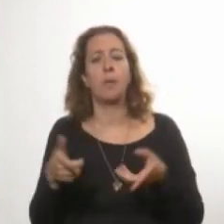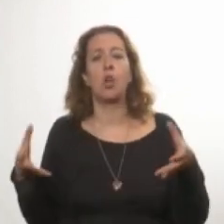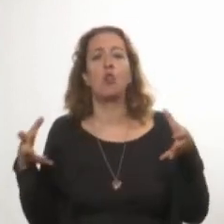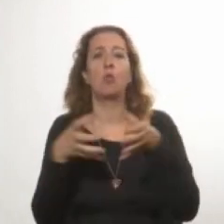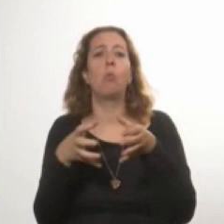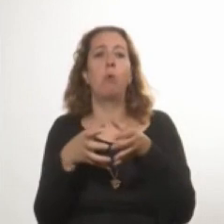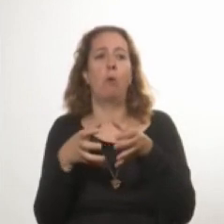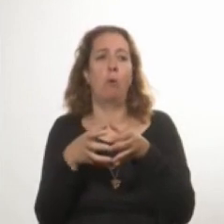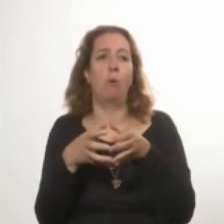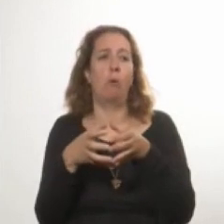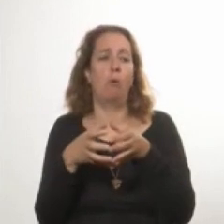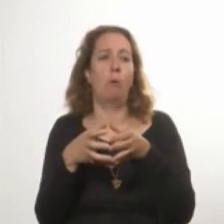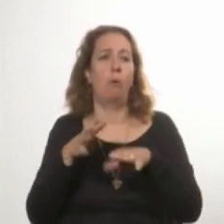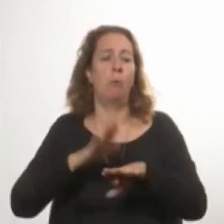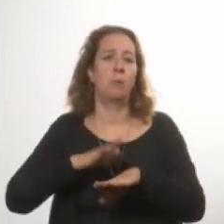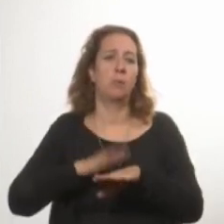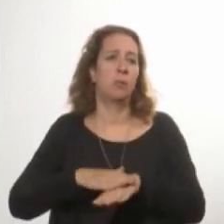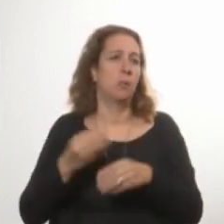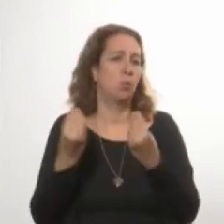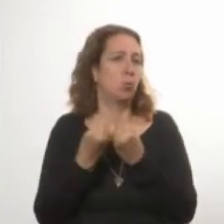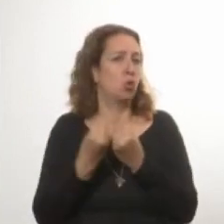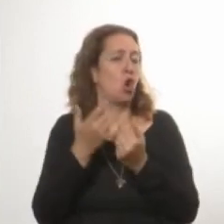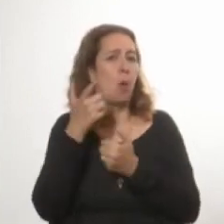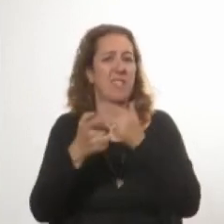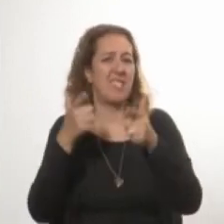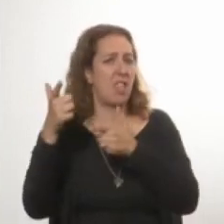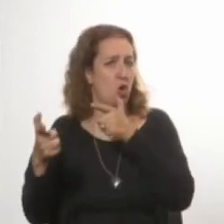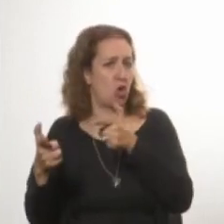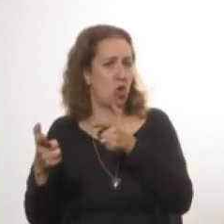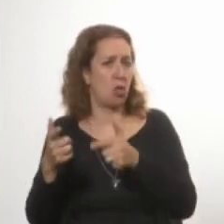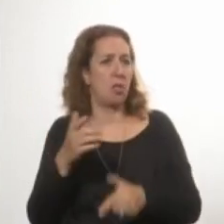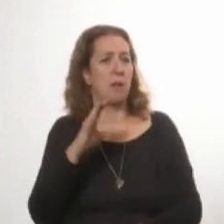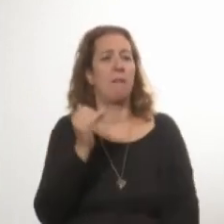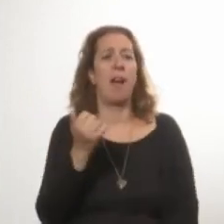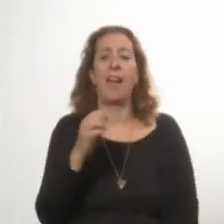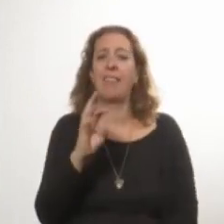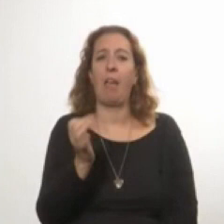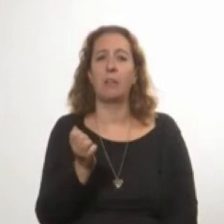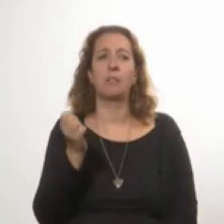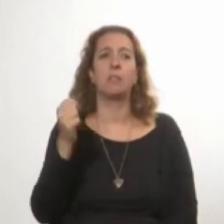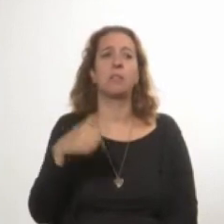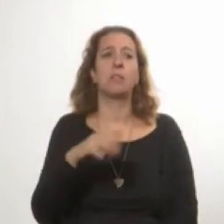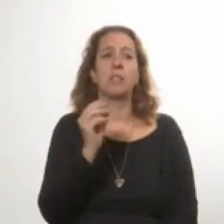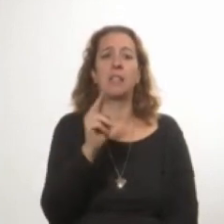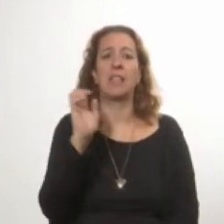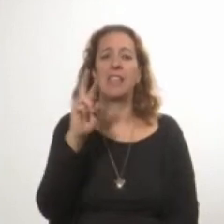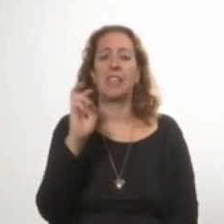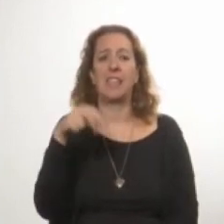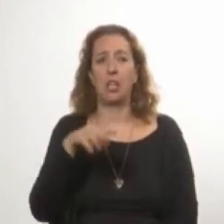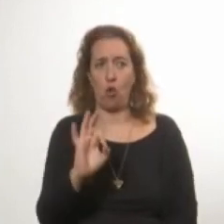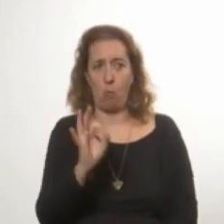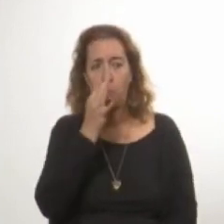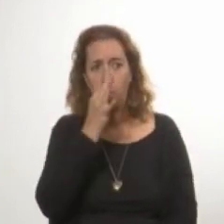grupos son responsables de numerosos homicidios. Pascasio Báez, tan mencionado, Hilda Quirino, que acaba de